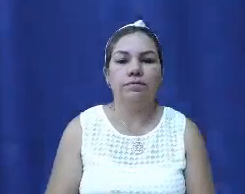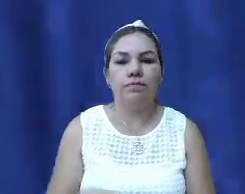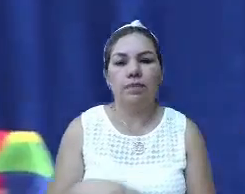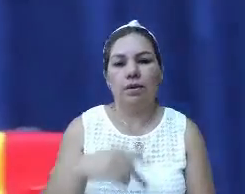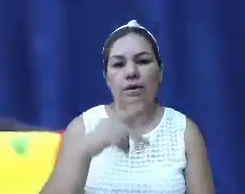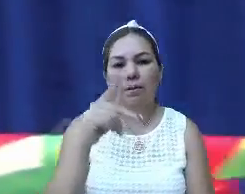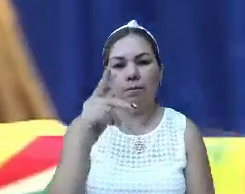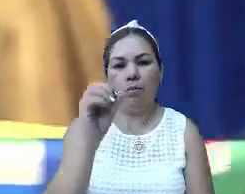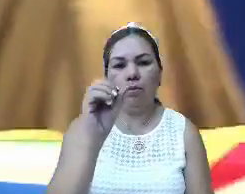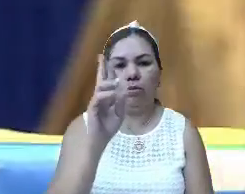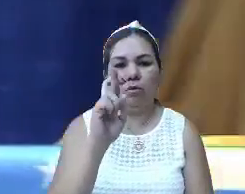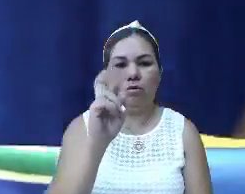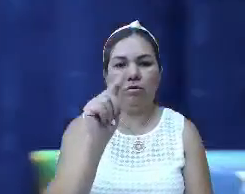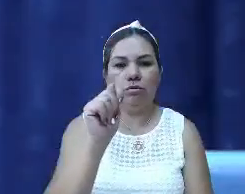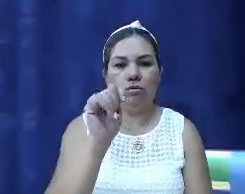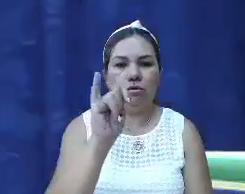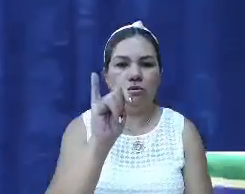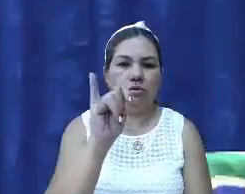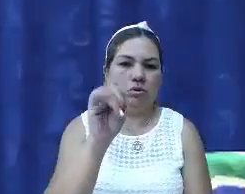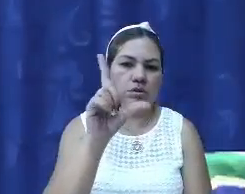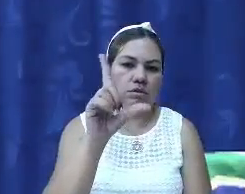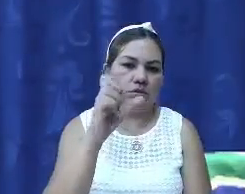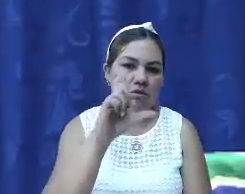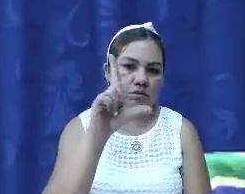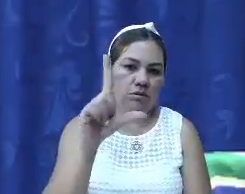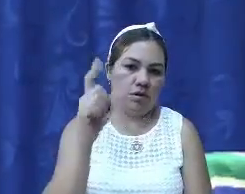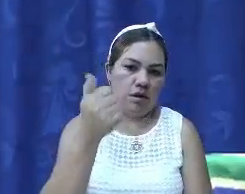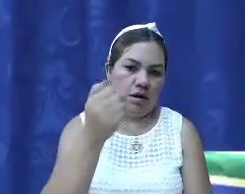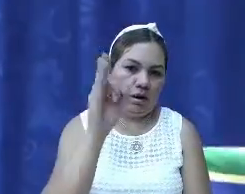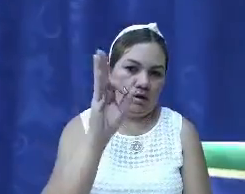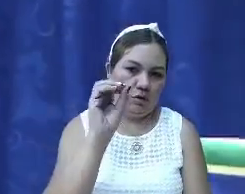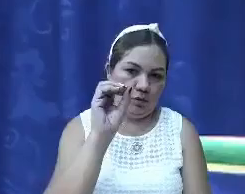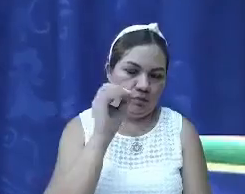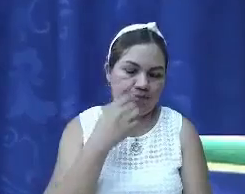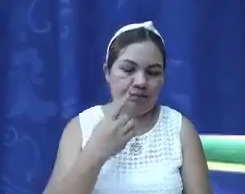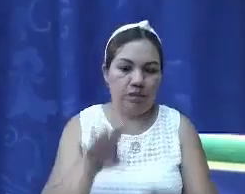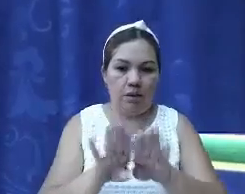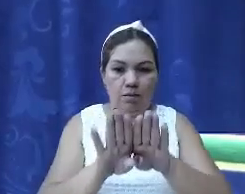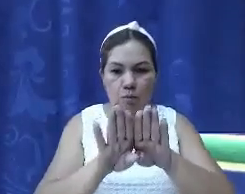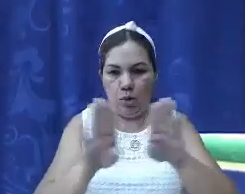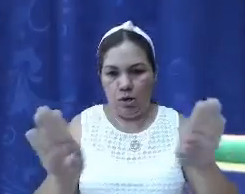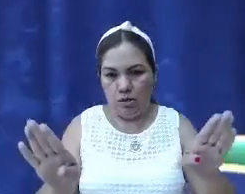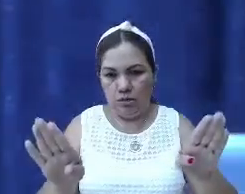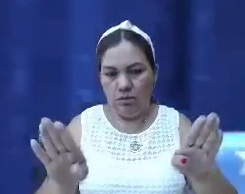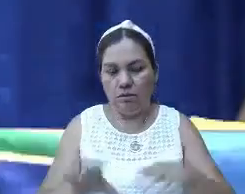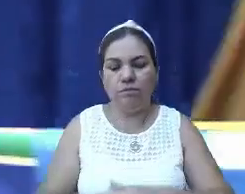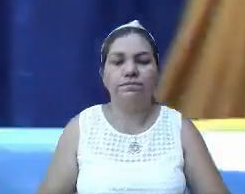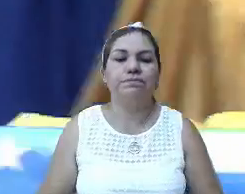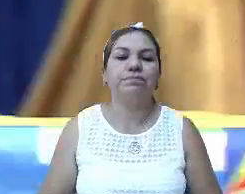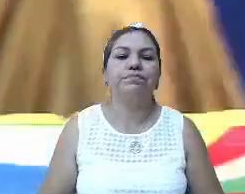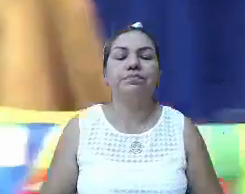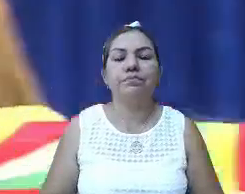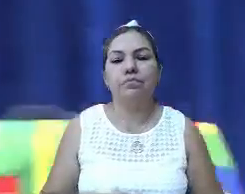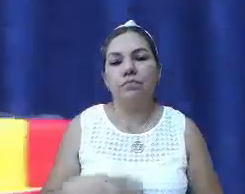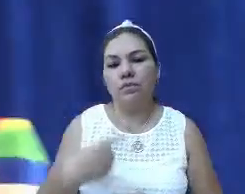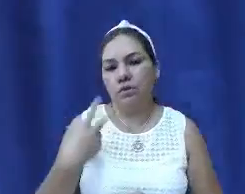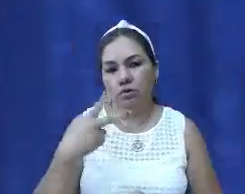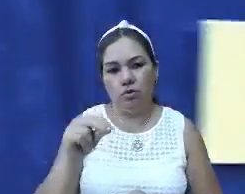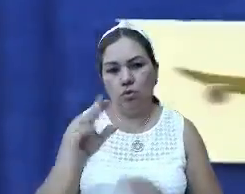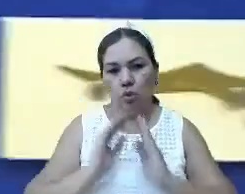víbora. El que abre una puerta, el que le quita la cerca a su vallado espiritual, al que deja de